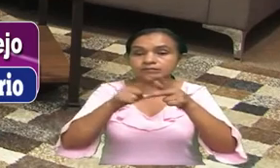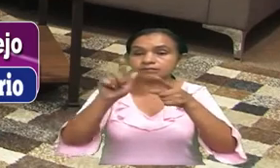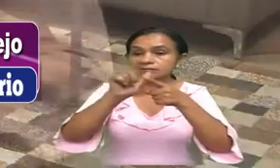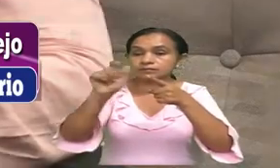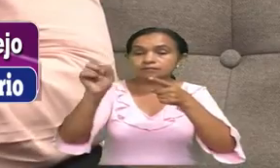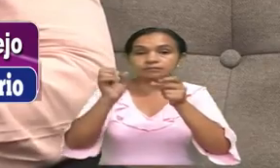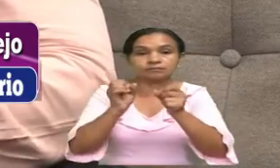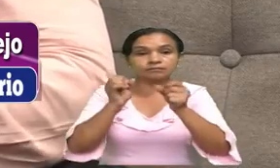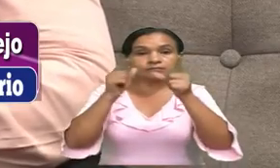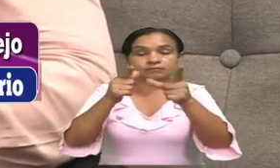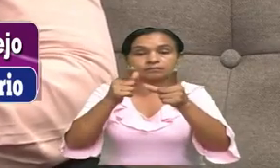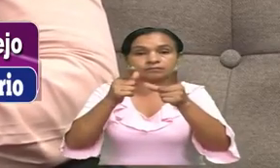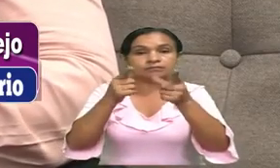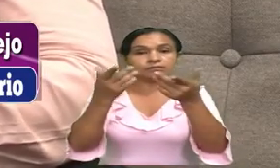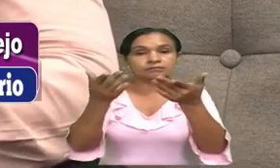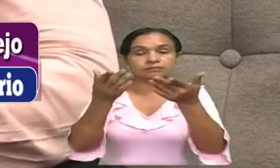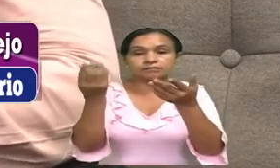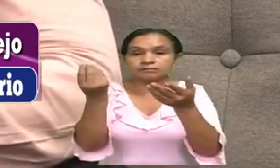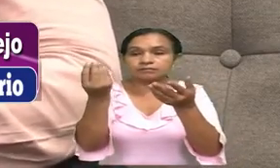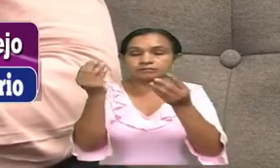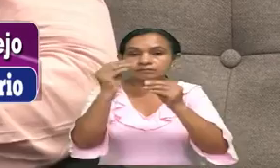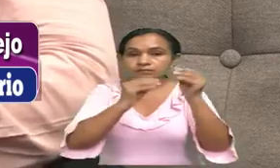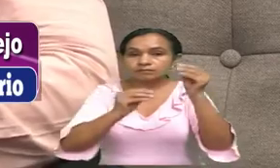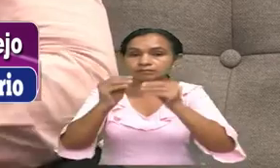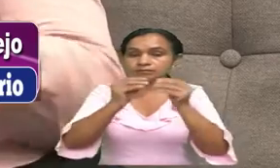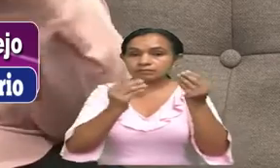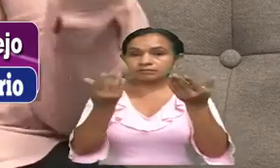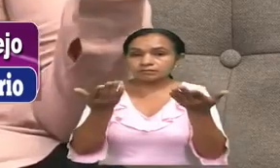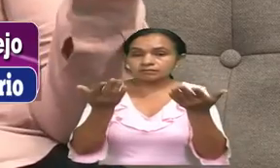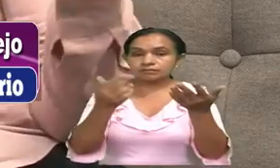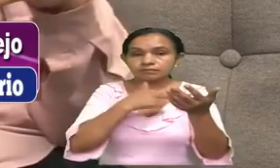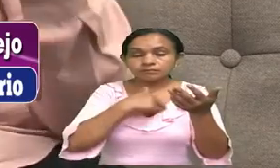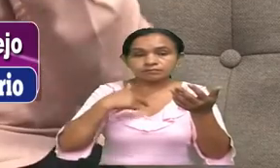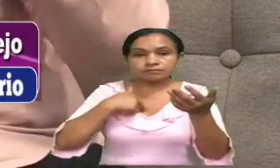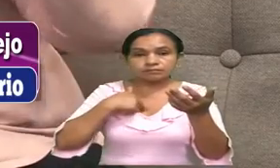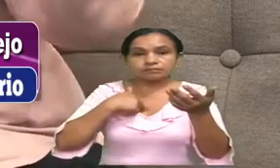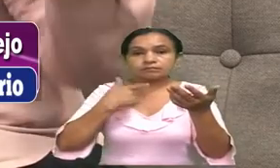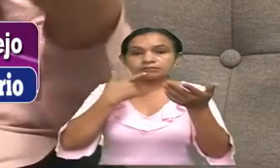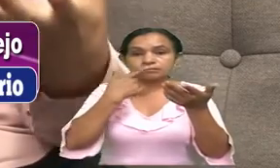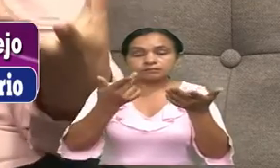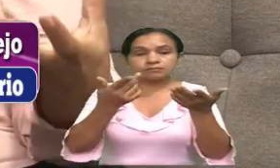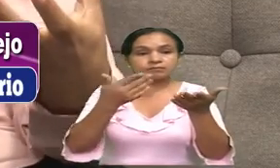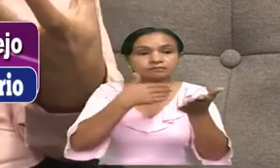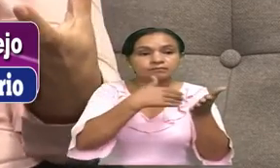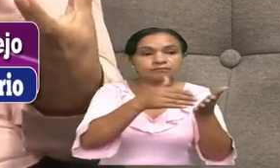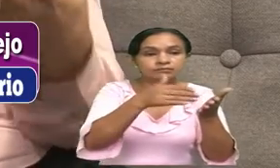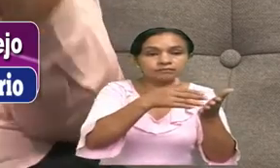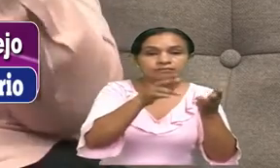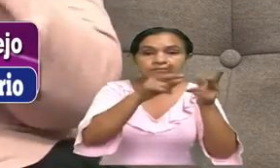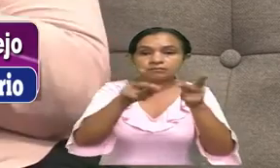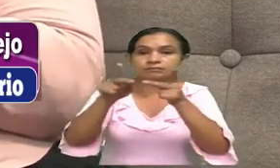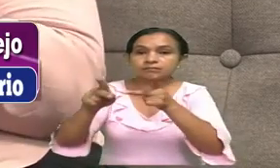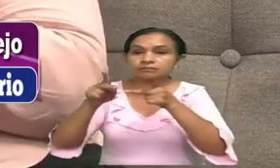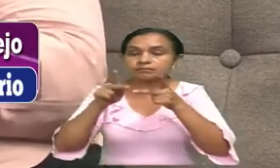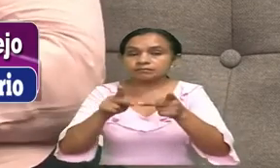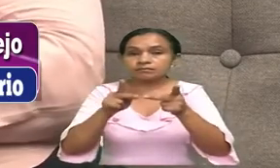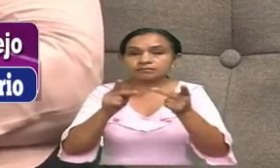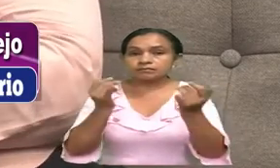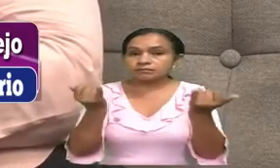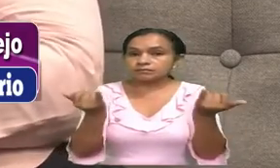octubre un diplomado en economía creativa, un diplomado que va a ir dirigido a facilitadores y